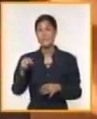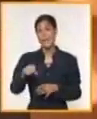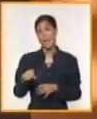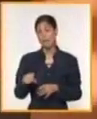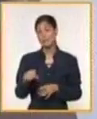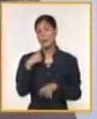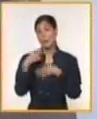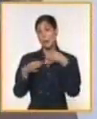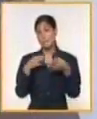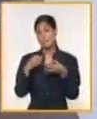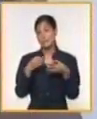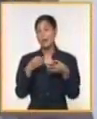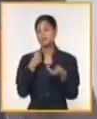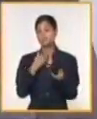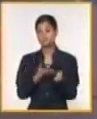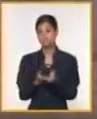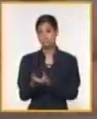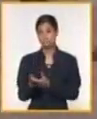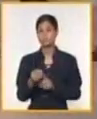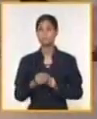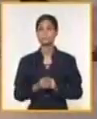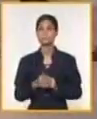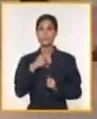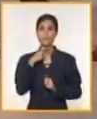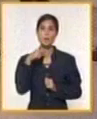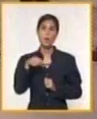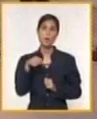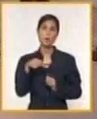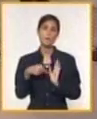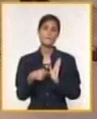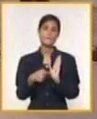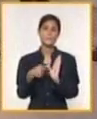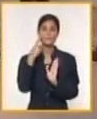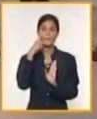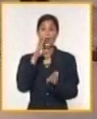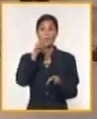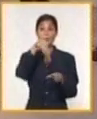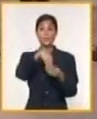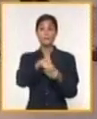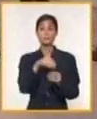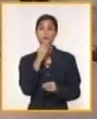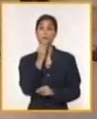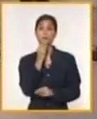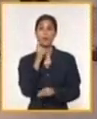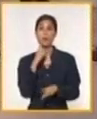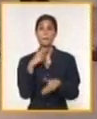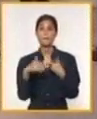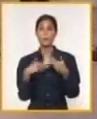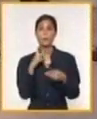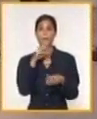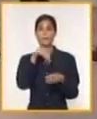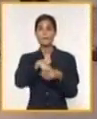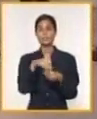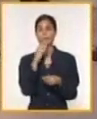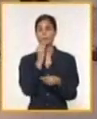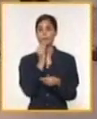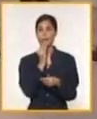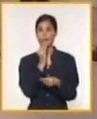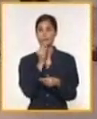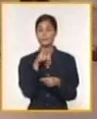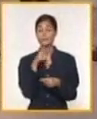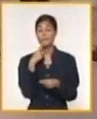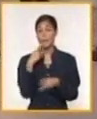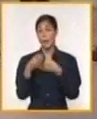tema más, sobre todo después, Leonel, sobre la situación interna de Israel, que yo creo que también explica un poco estas posiciones